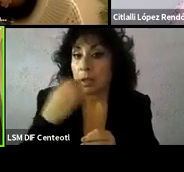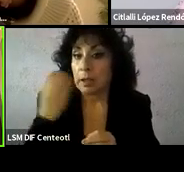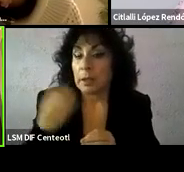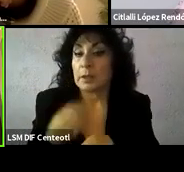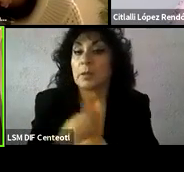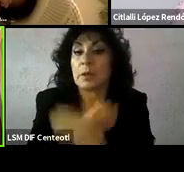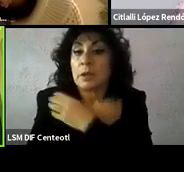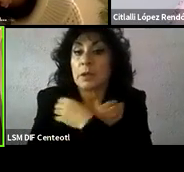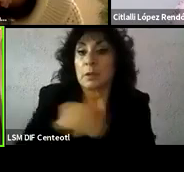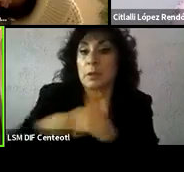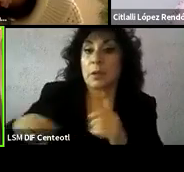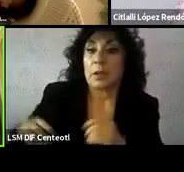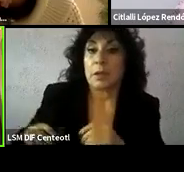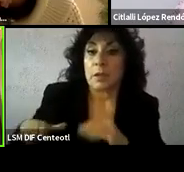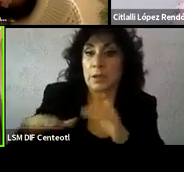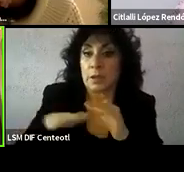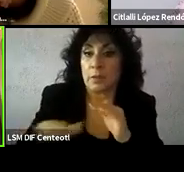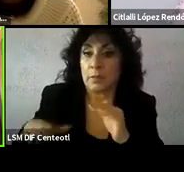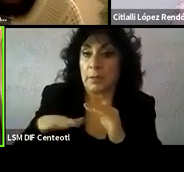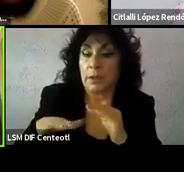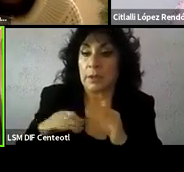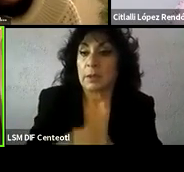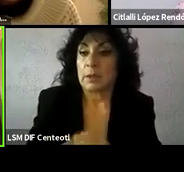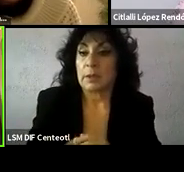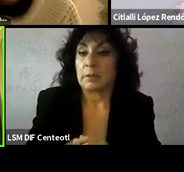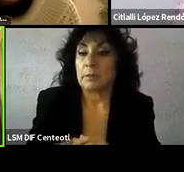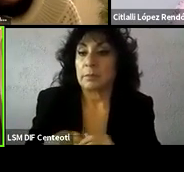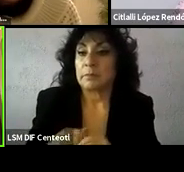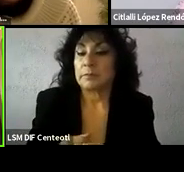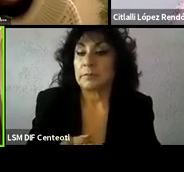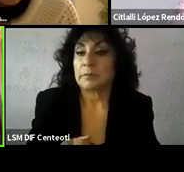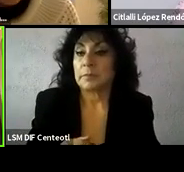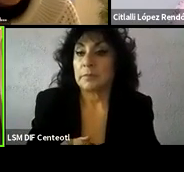Es súper importante cómo de alguna manera la